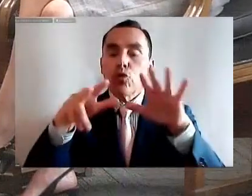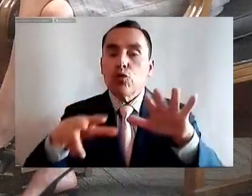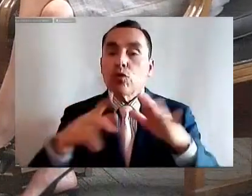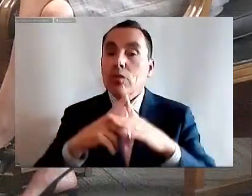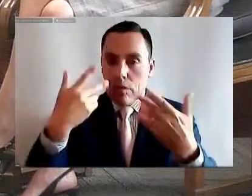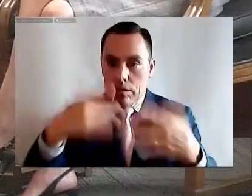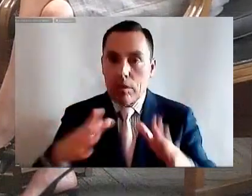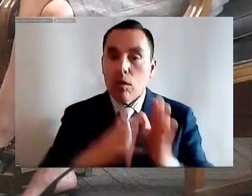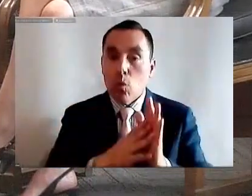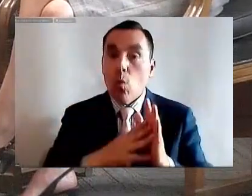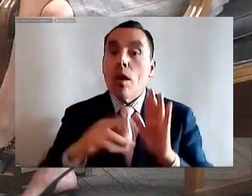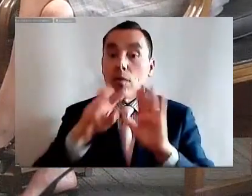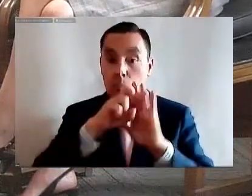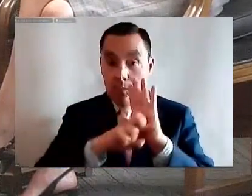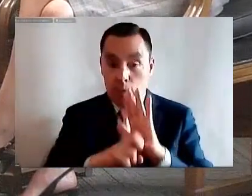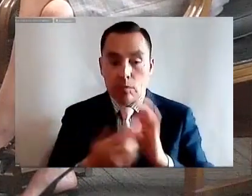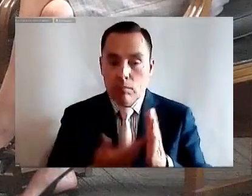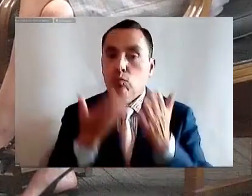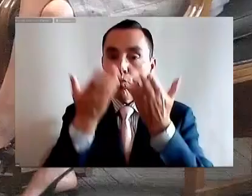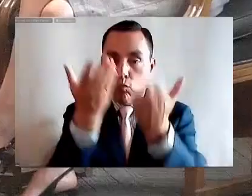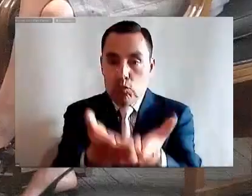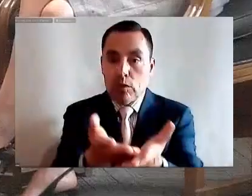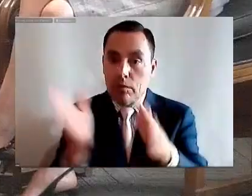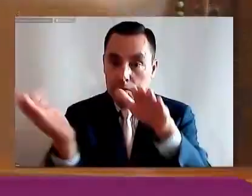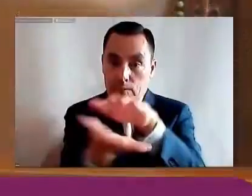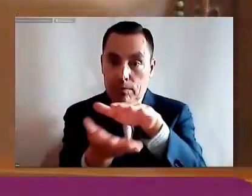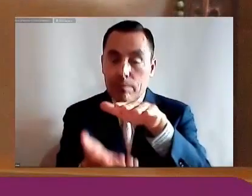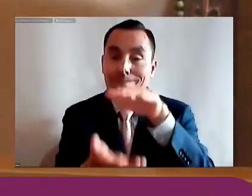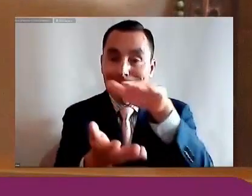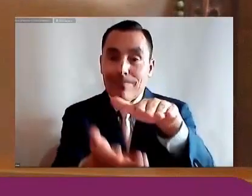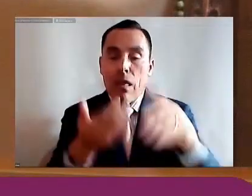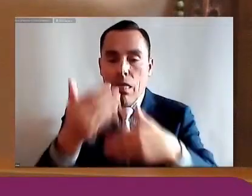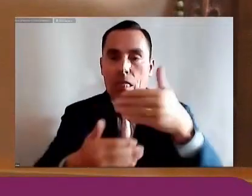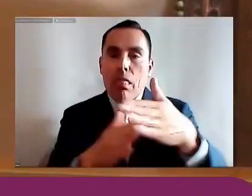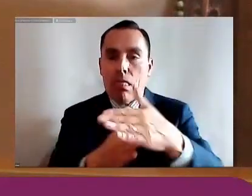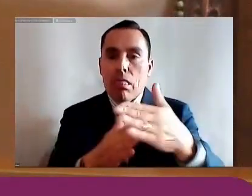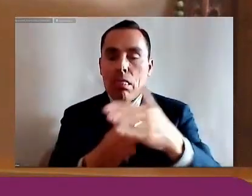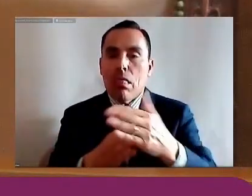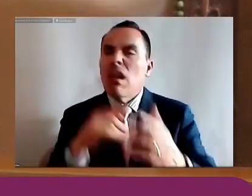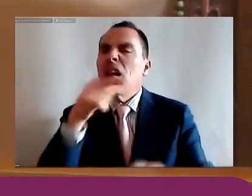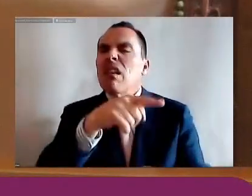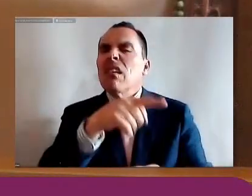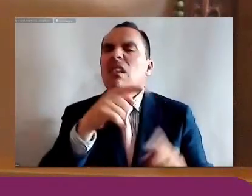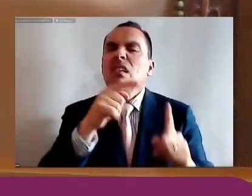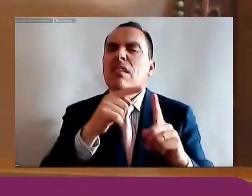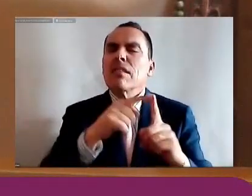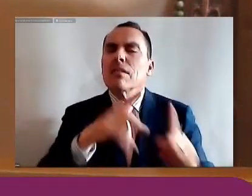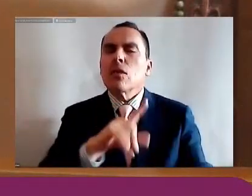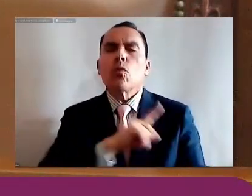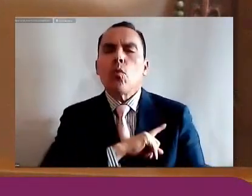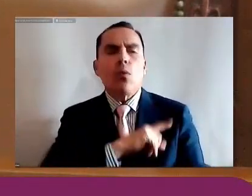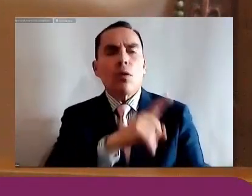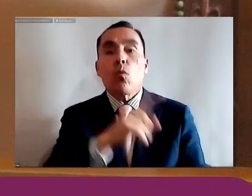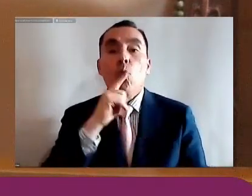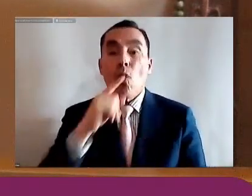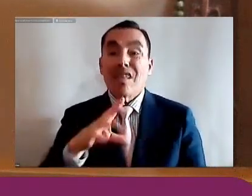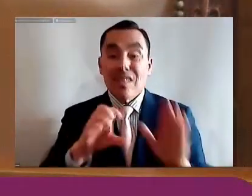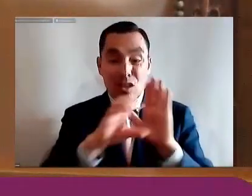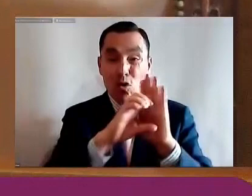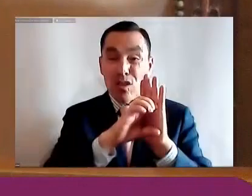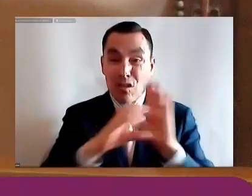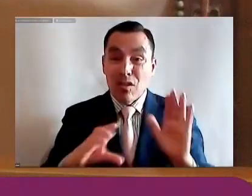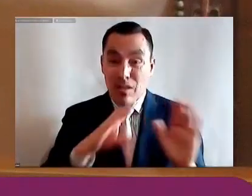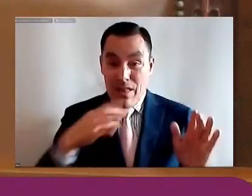avanzado mucho, que lo que buscaba era una cuestión bien sencilla, que era sacar del Código Civil la idea o